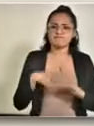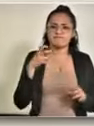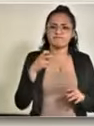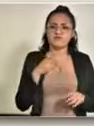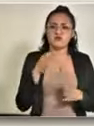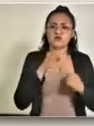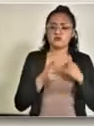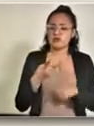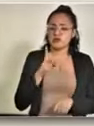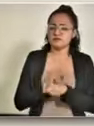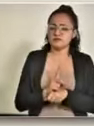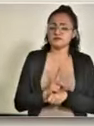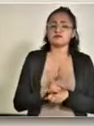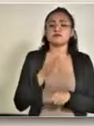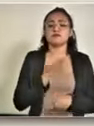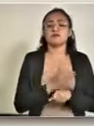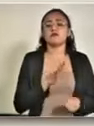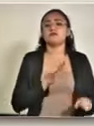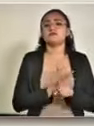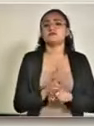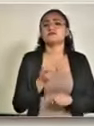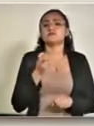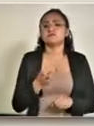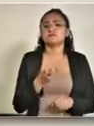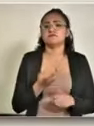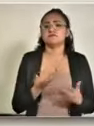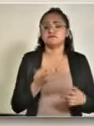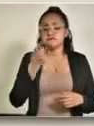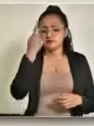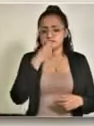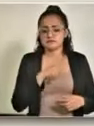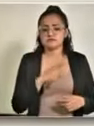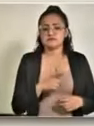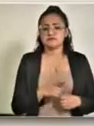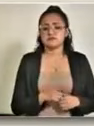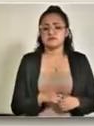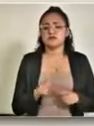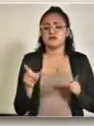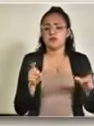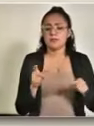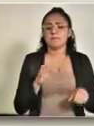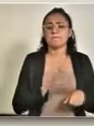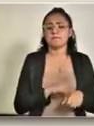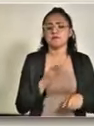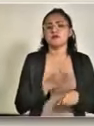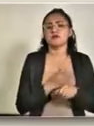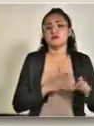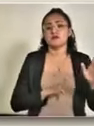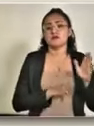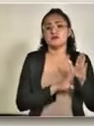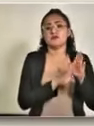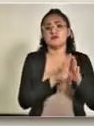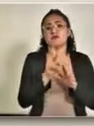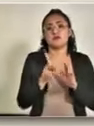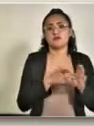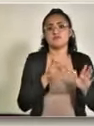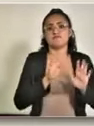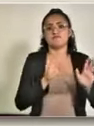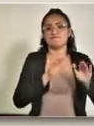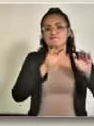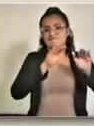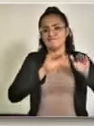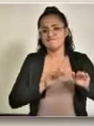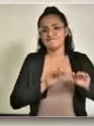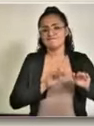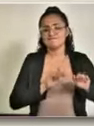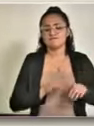los últimos 2 días, y cuáles serían concretamente para controlar un poco la cresta de contagio que ya va otra vez